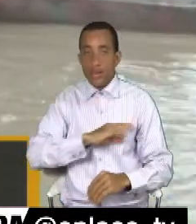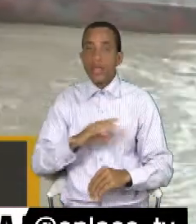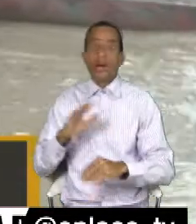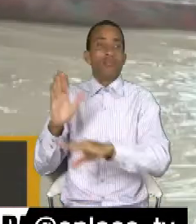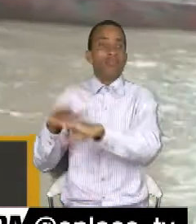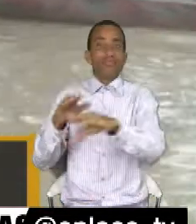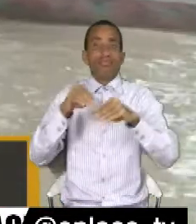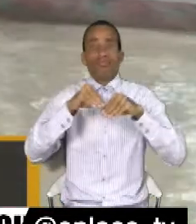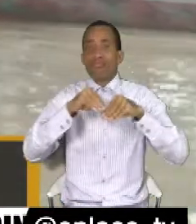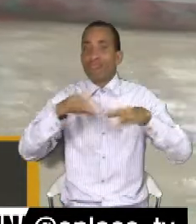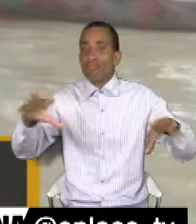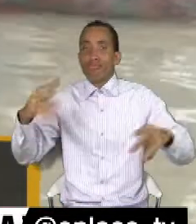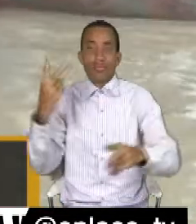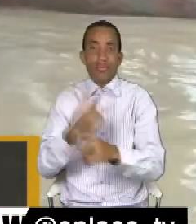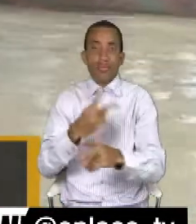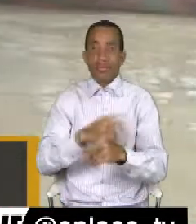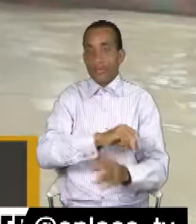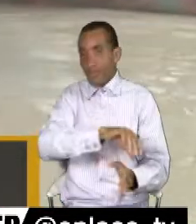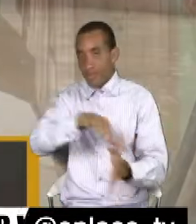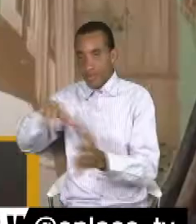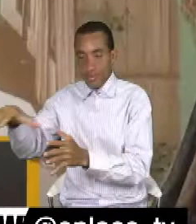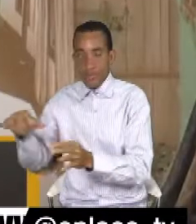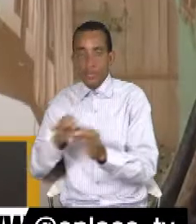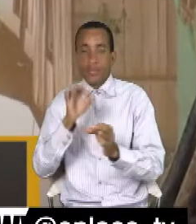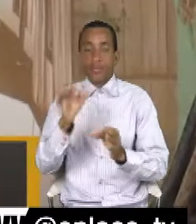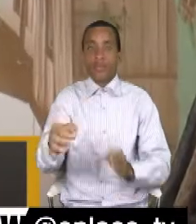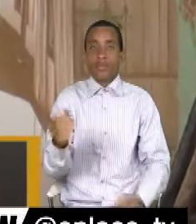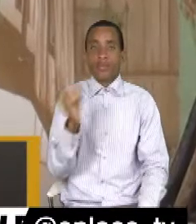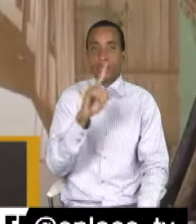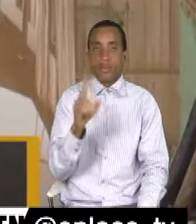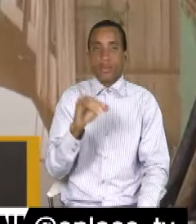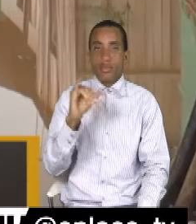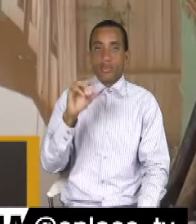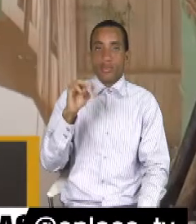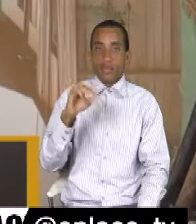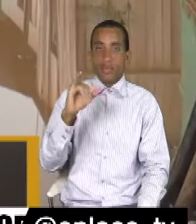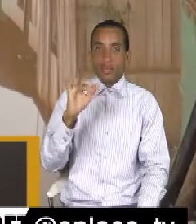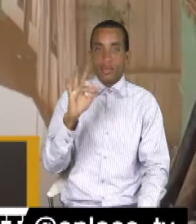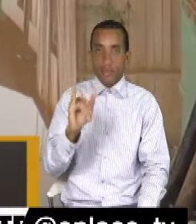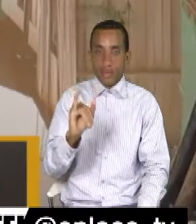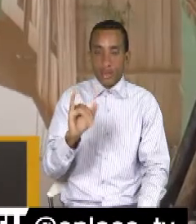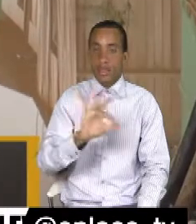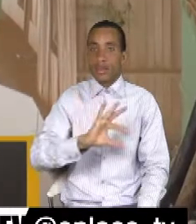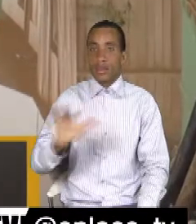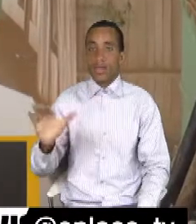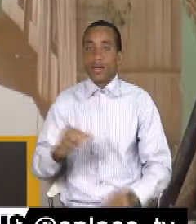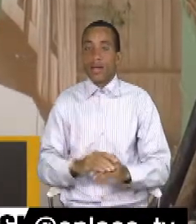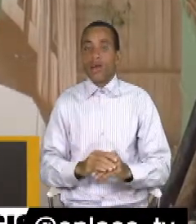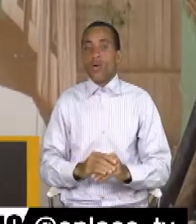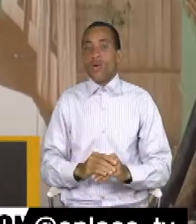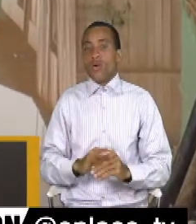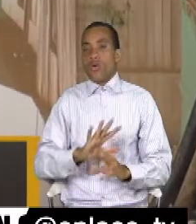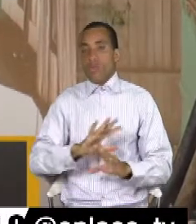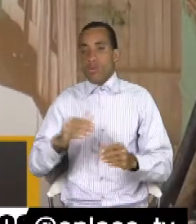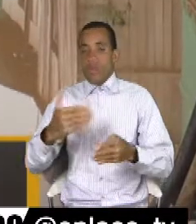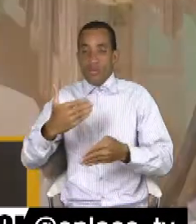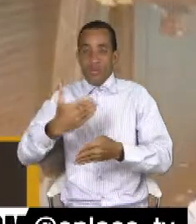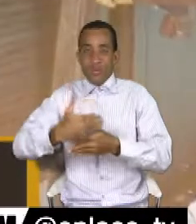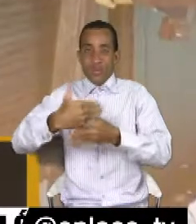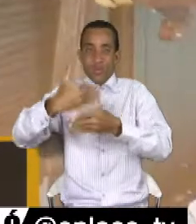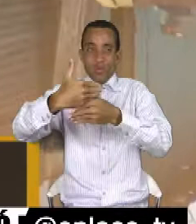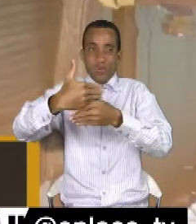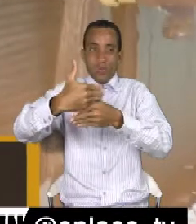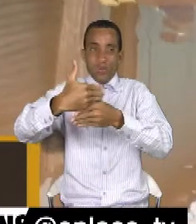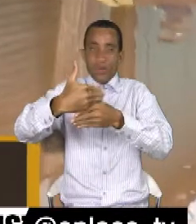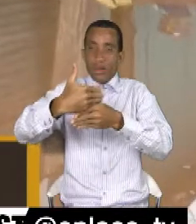pública. Cimití. Varias veredas reportan inundaciones en 4 corregimientos de la localidad. Una muralla que contenía un brazo